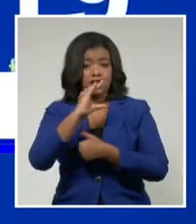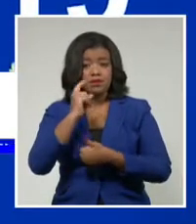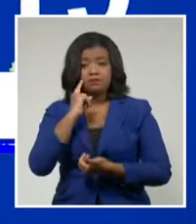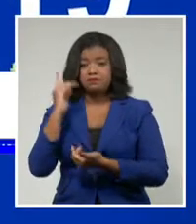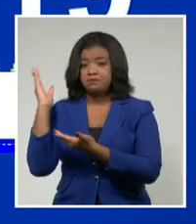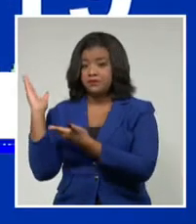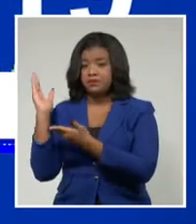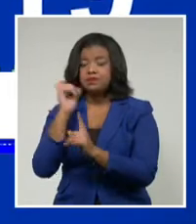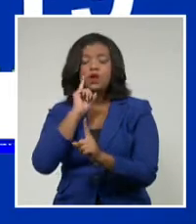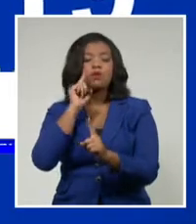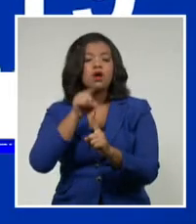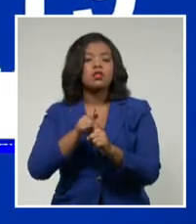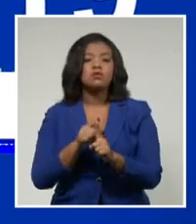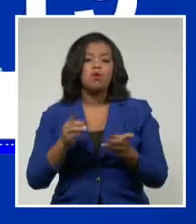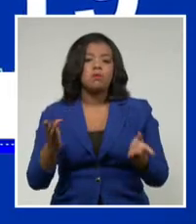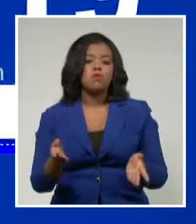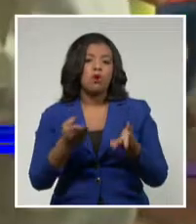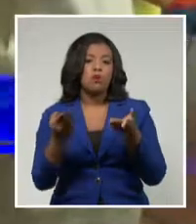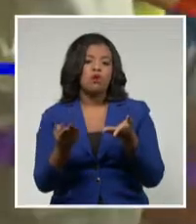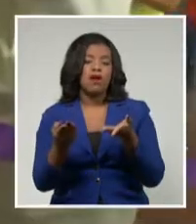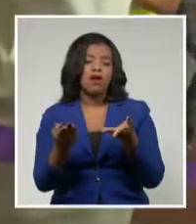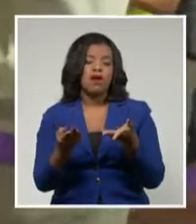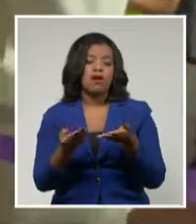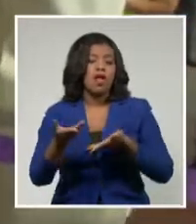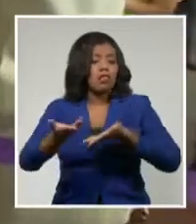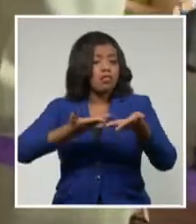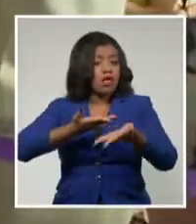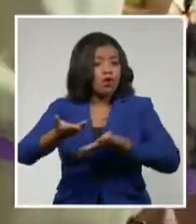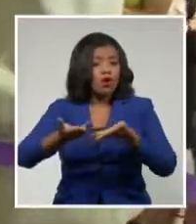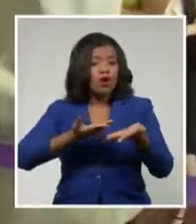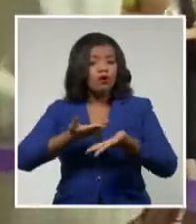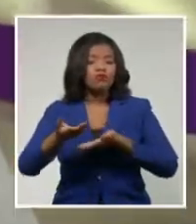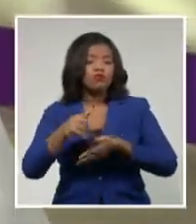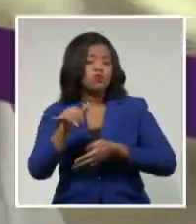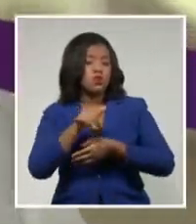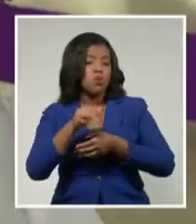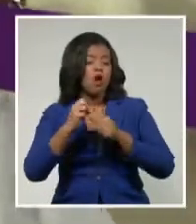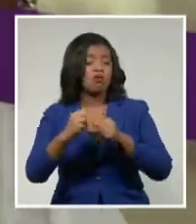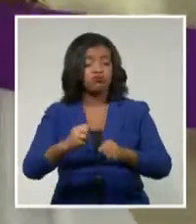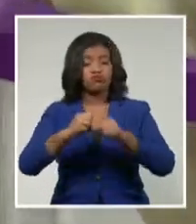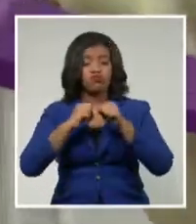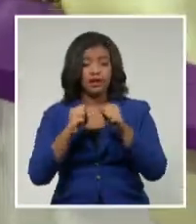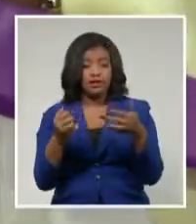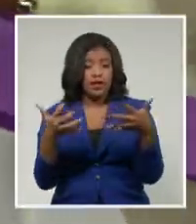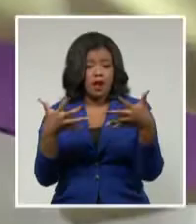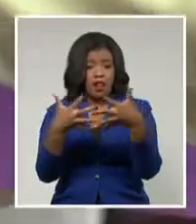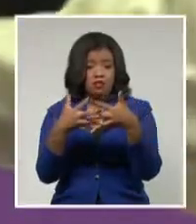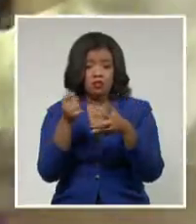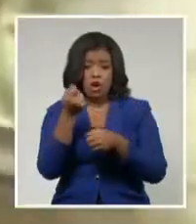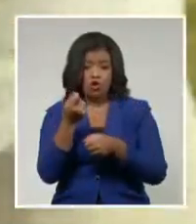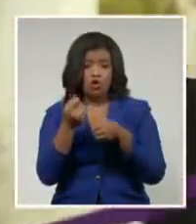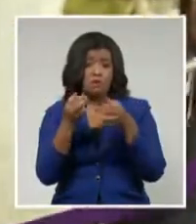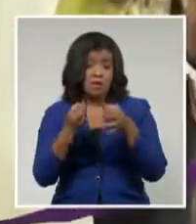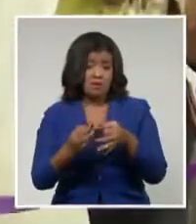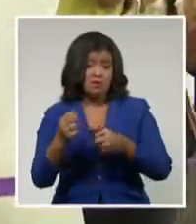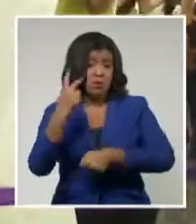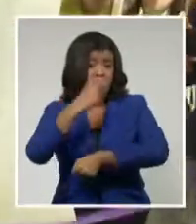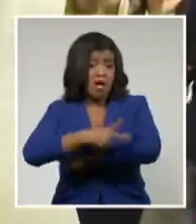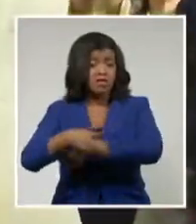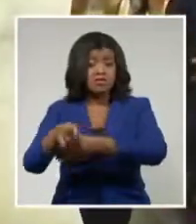de promover la expansión del comercio en el Gran Caribe, contribuir al fortalecimiento de las relaciones económicas en la región e